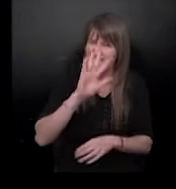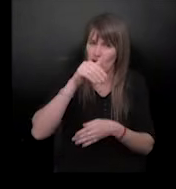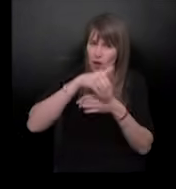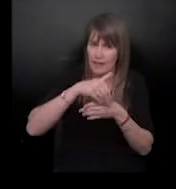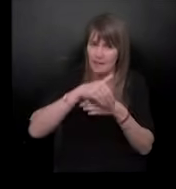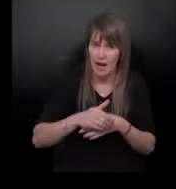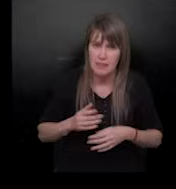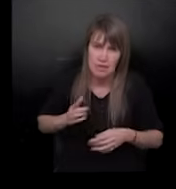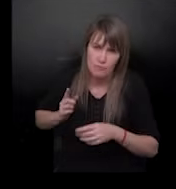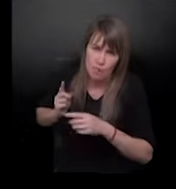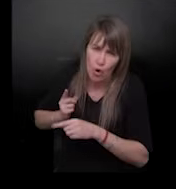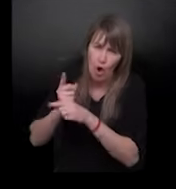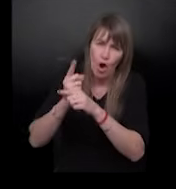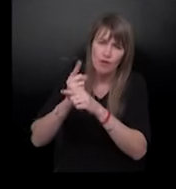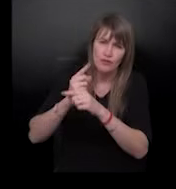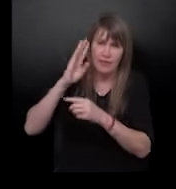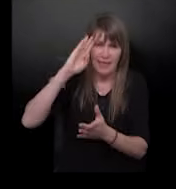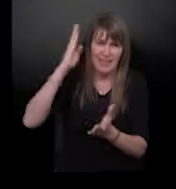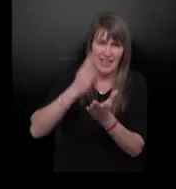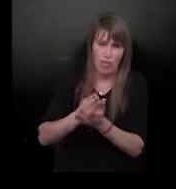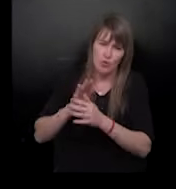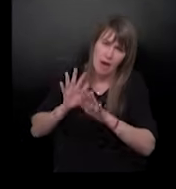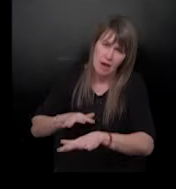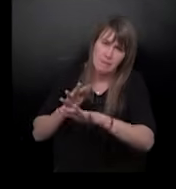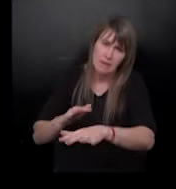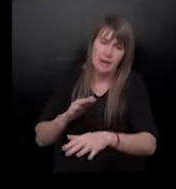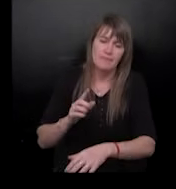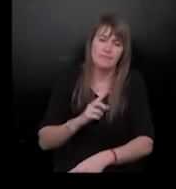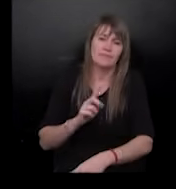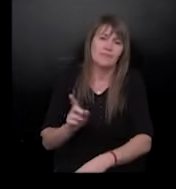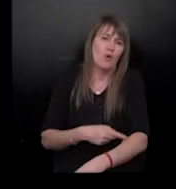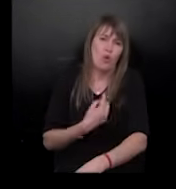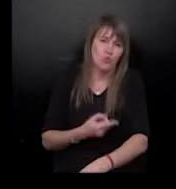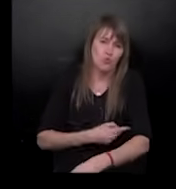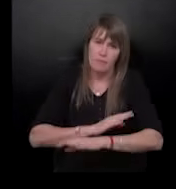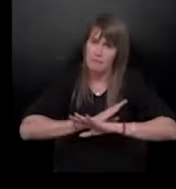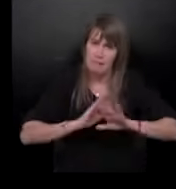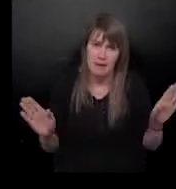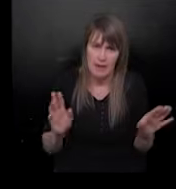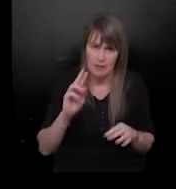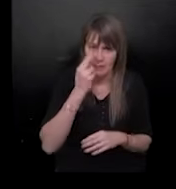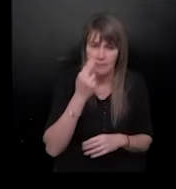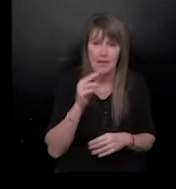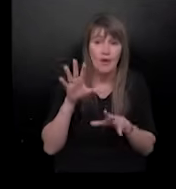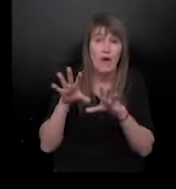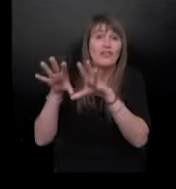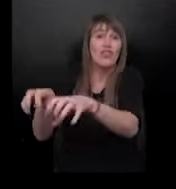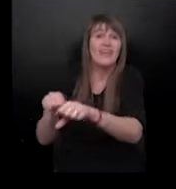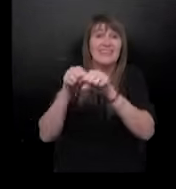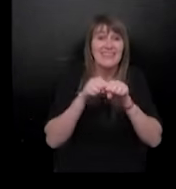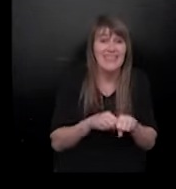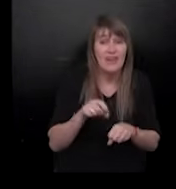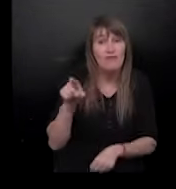calle contra la dictadura, a la que el Uruguay no se acostumbrará jamás. Al momento de la detención, solo